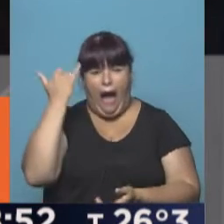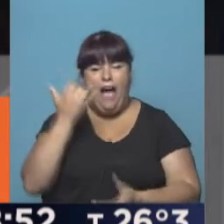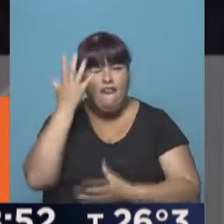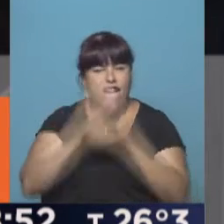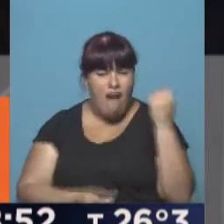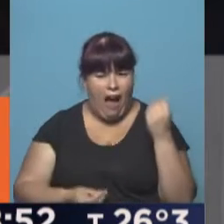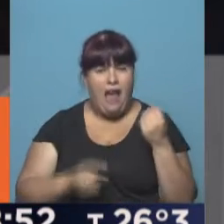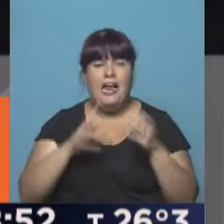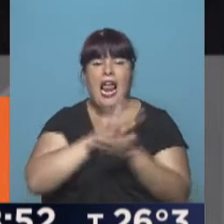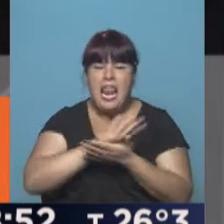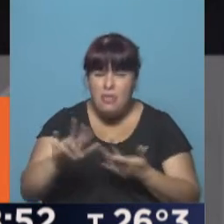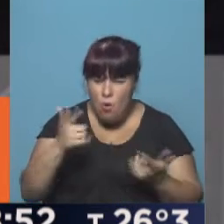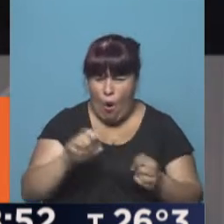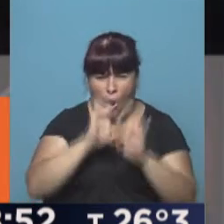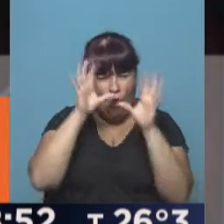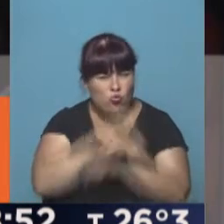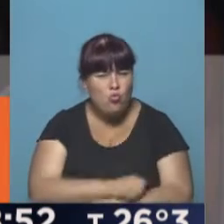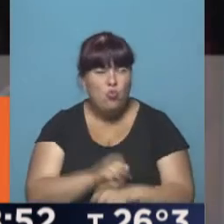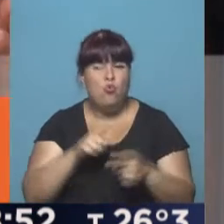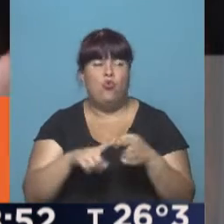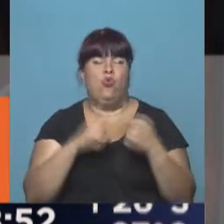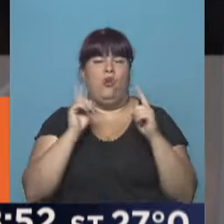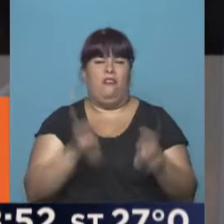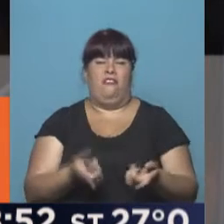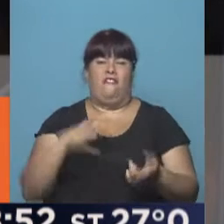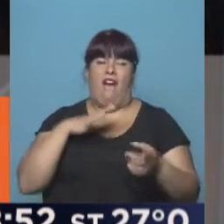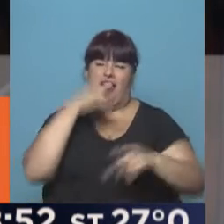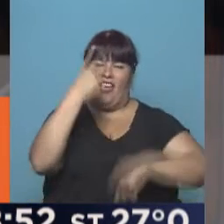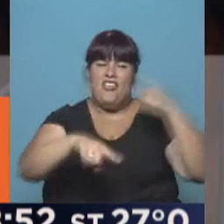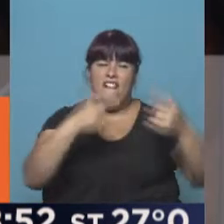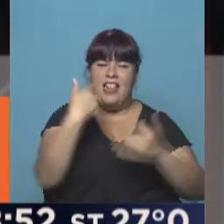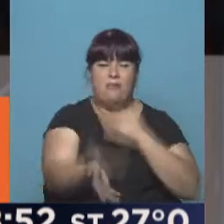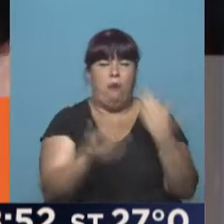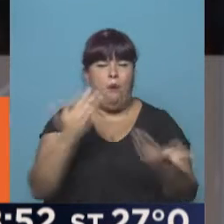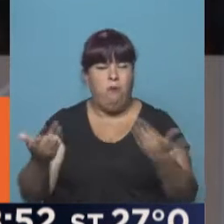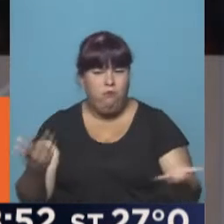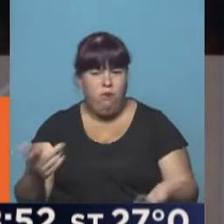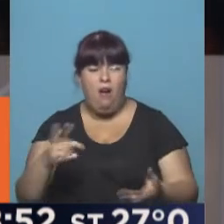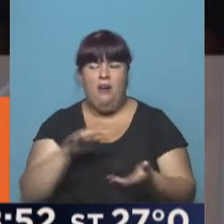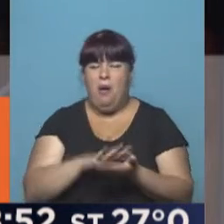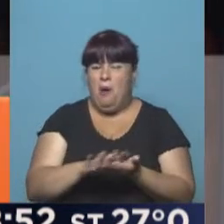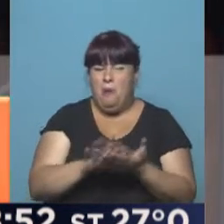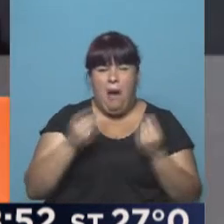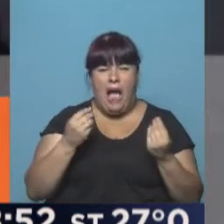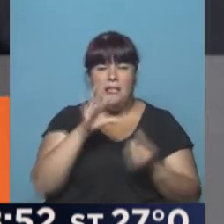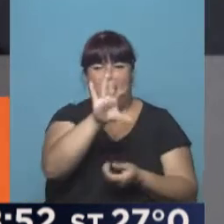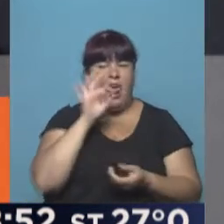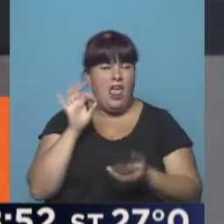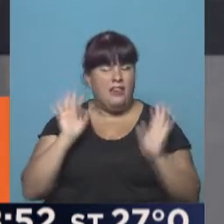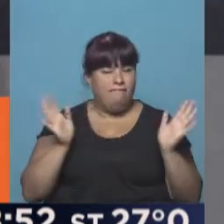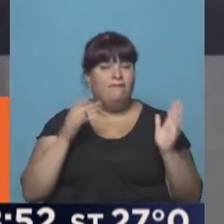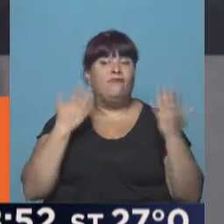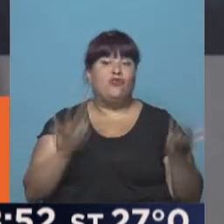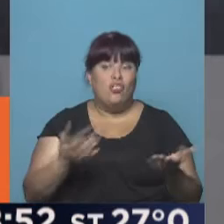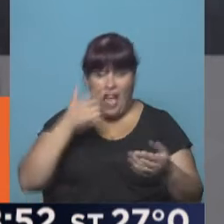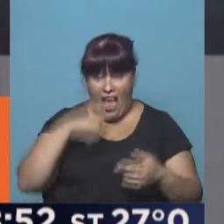como falta de transparencia, la falta de una pluralidad de oferentes, criterios básicos para la asignación, lo que hacía que